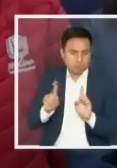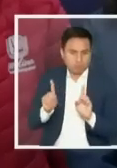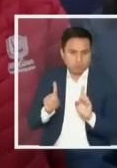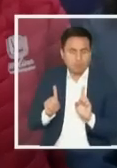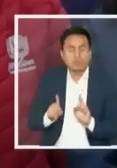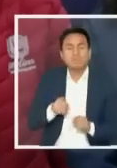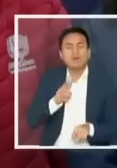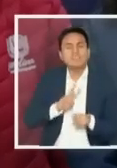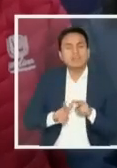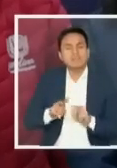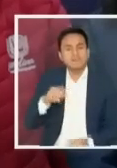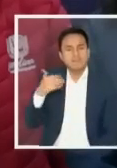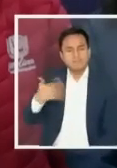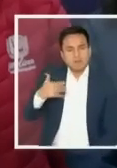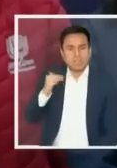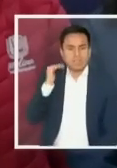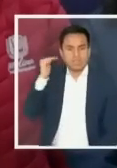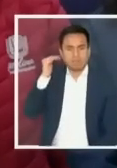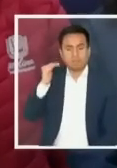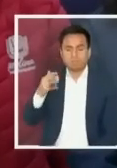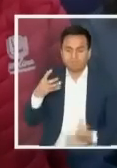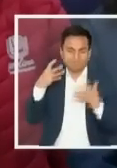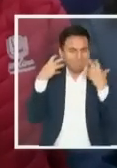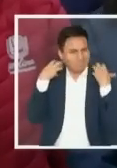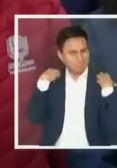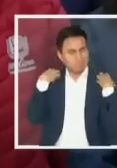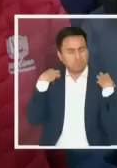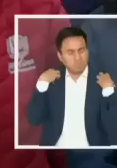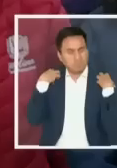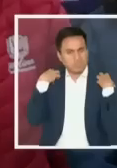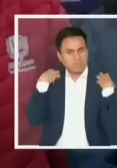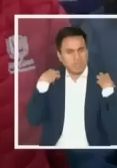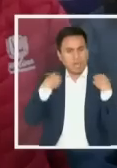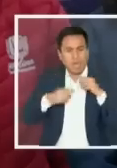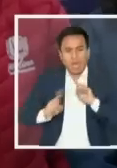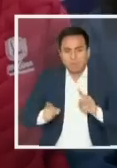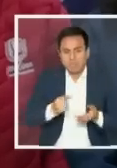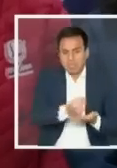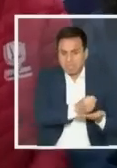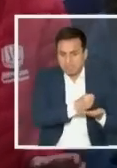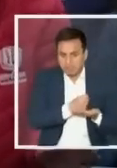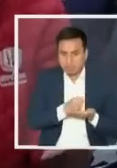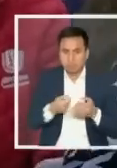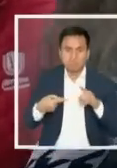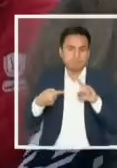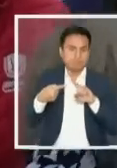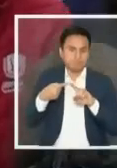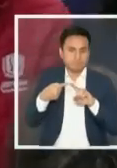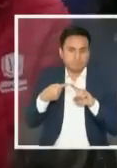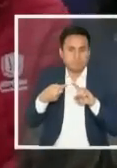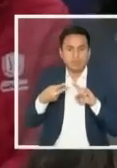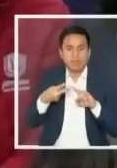sabían. Y si esto escala hasta que sabía el propio presidente, sería ya